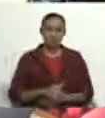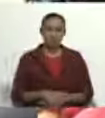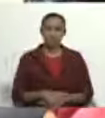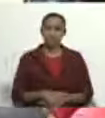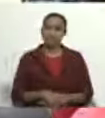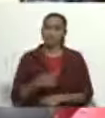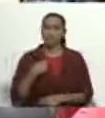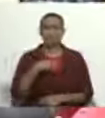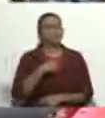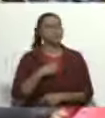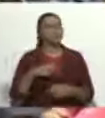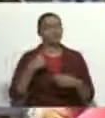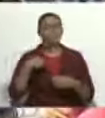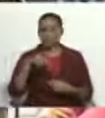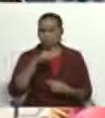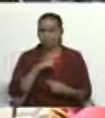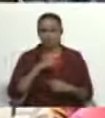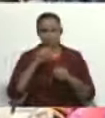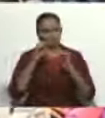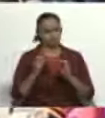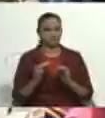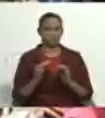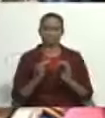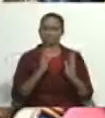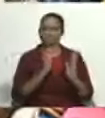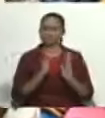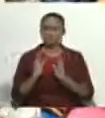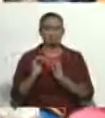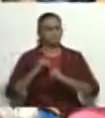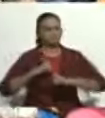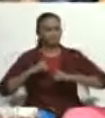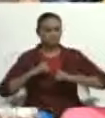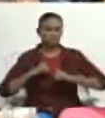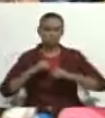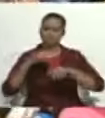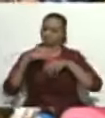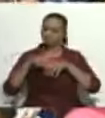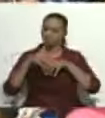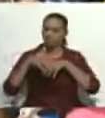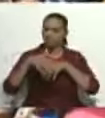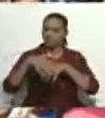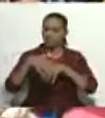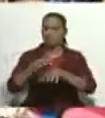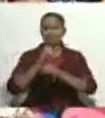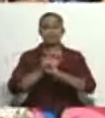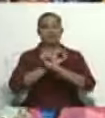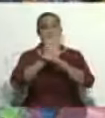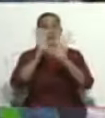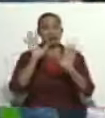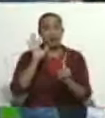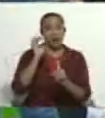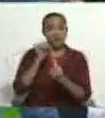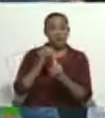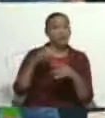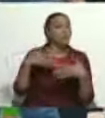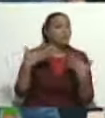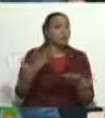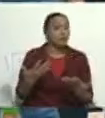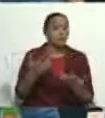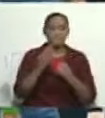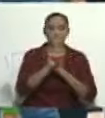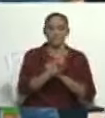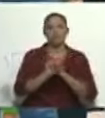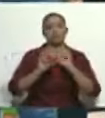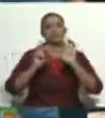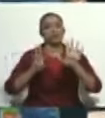organización, máxima movilización, claridad de los objetivos. El 28 de julio vamos a